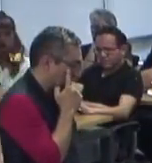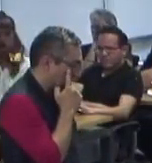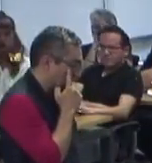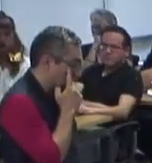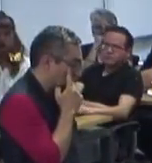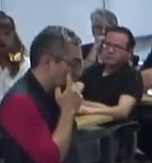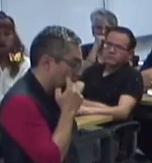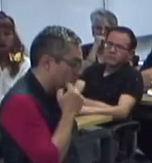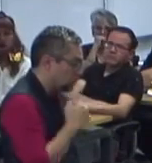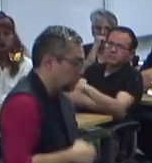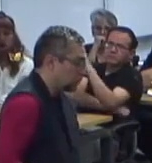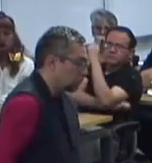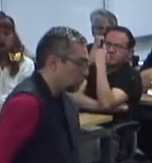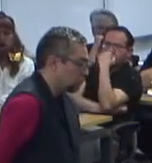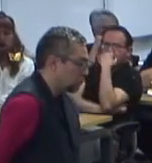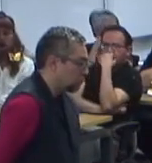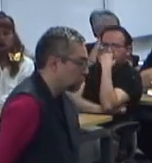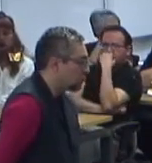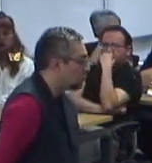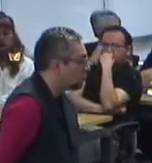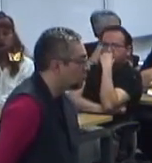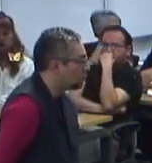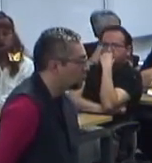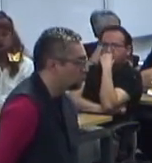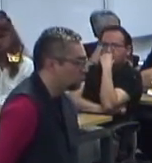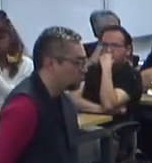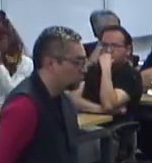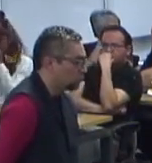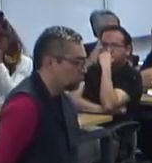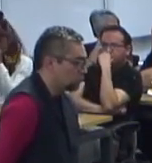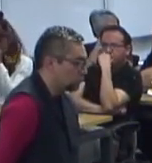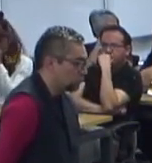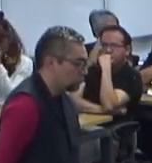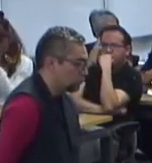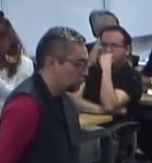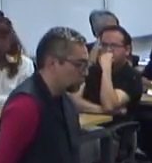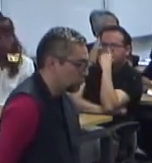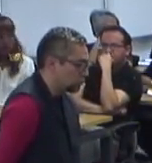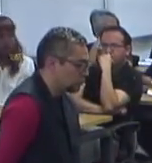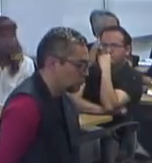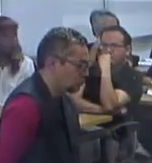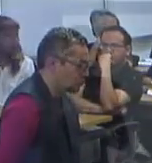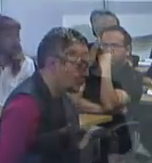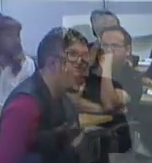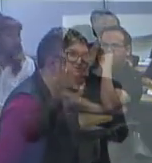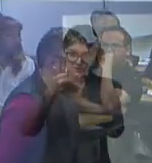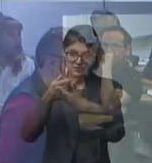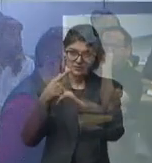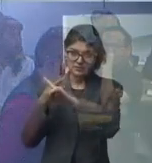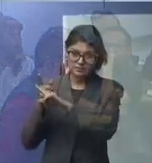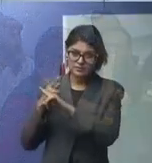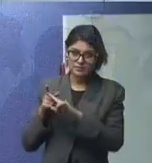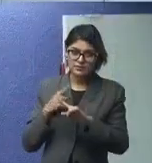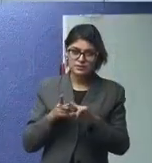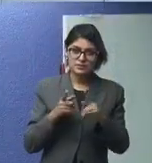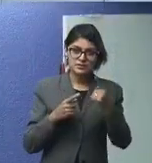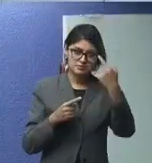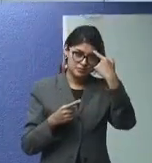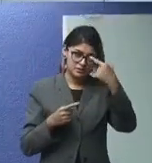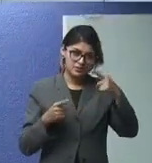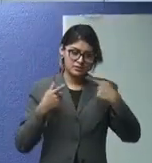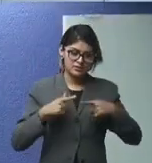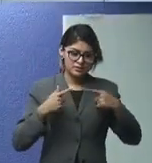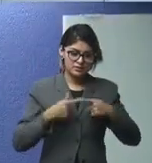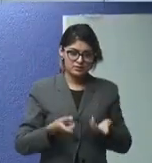como o es la es el medio para brindar herramientas a otras personas en esta para justamente